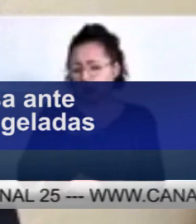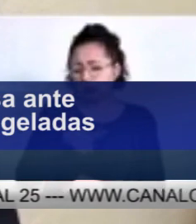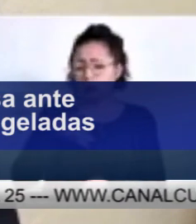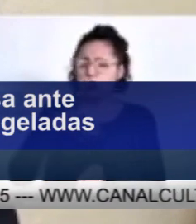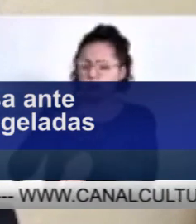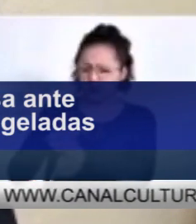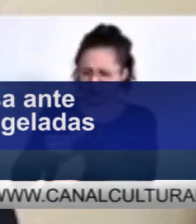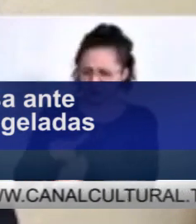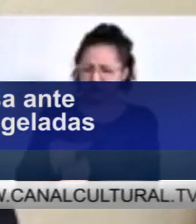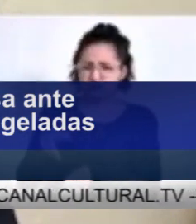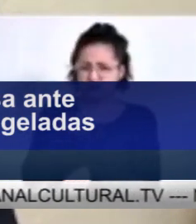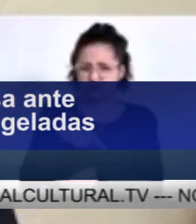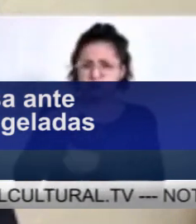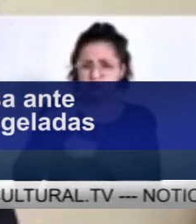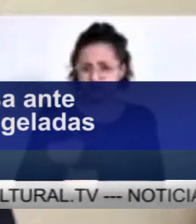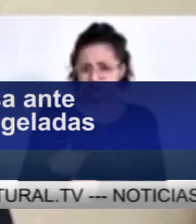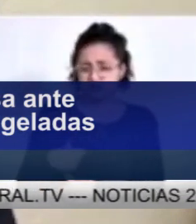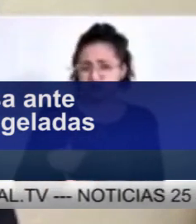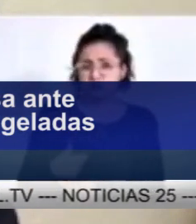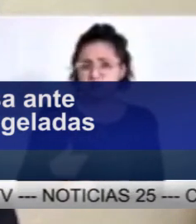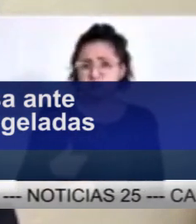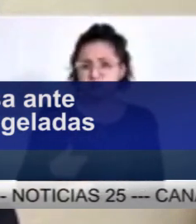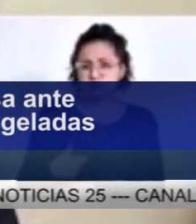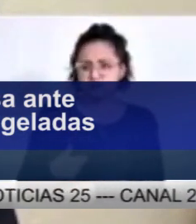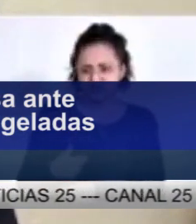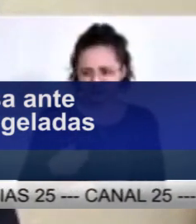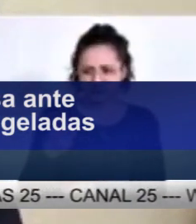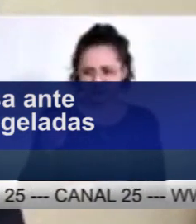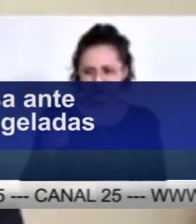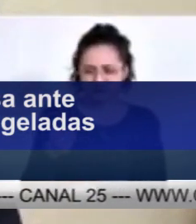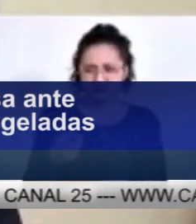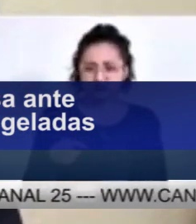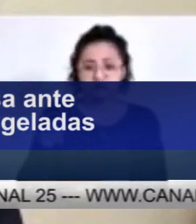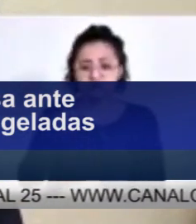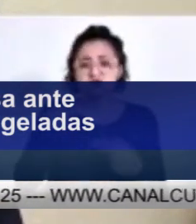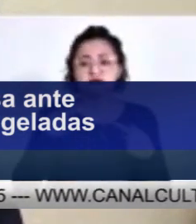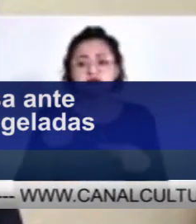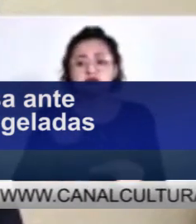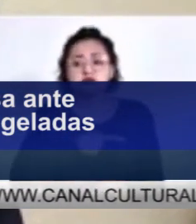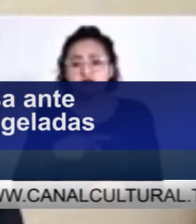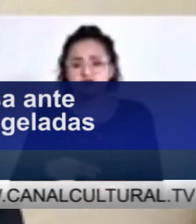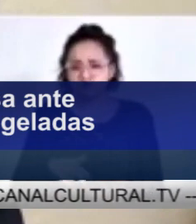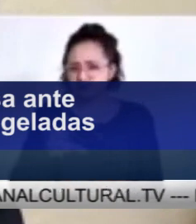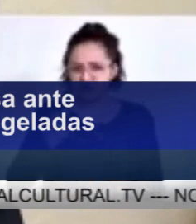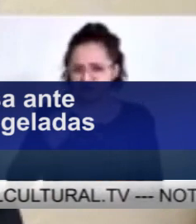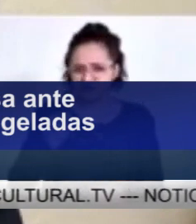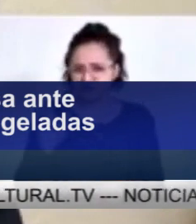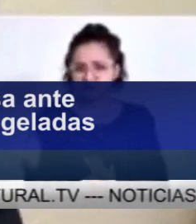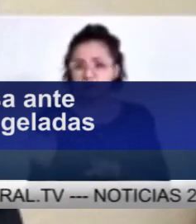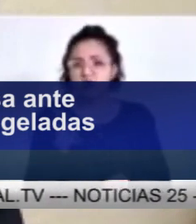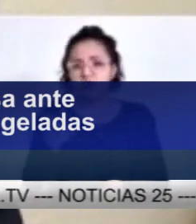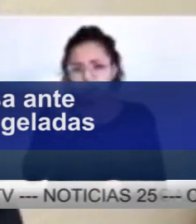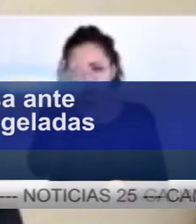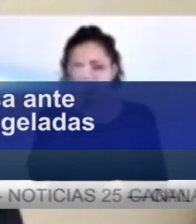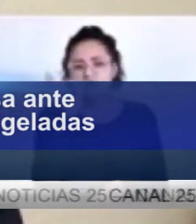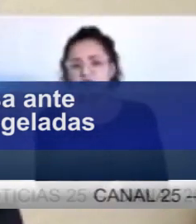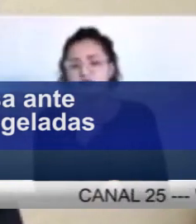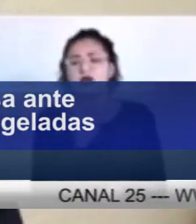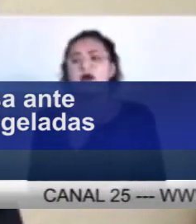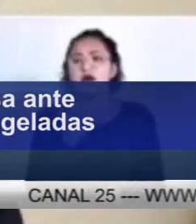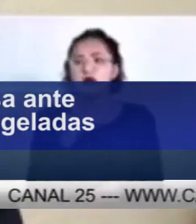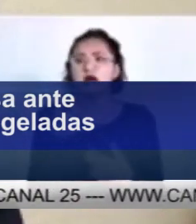conducirse bajo el imperio de la ley no se los montos solamente se que son cuantiosos así de